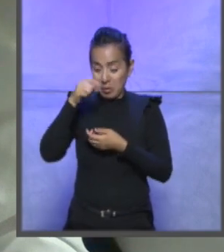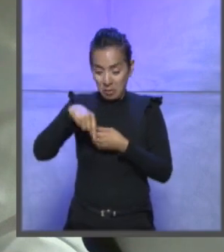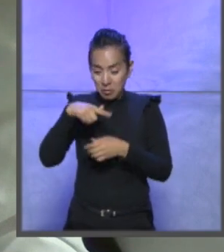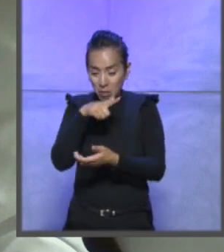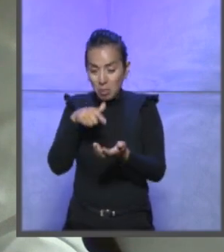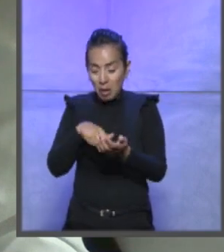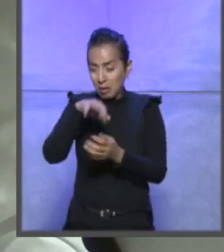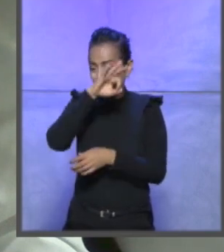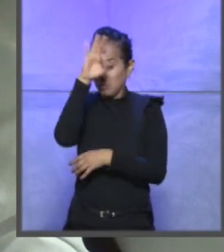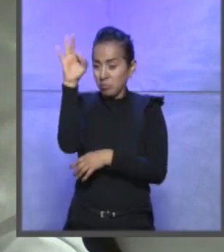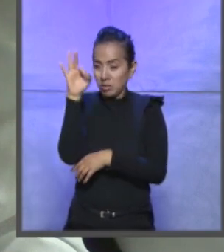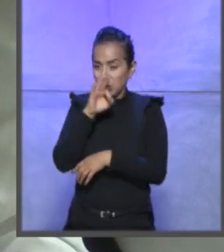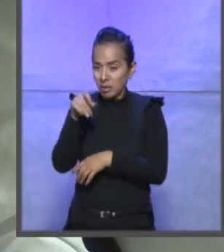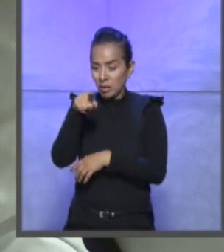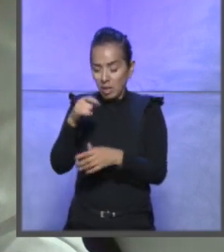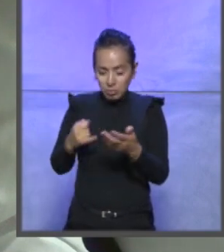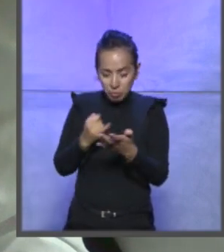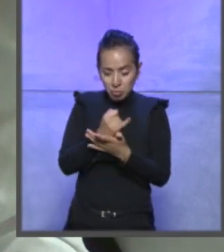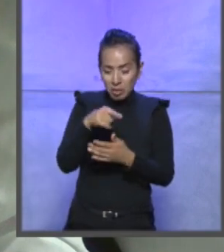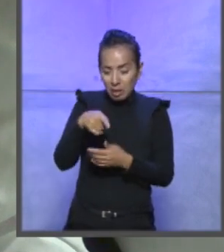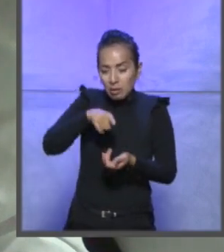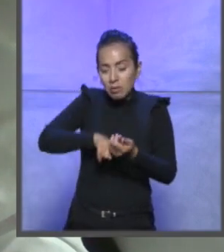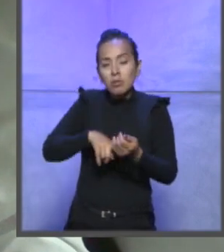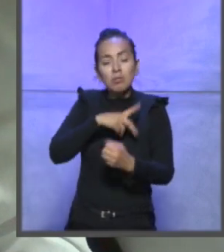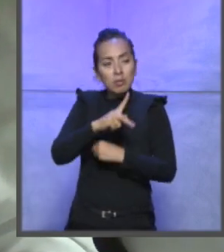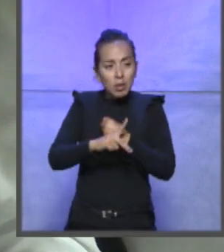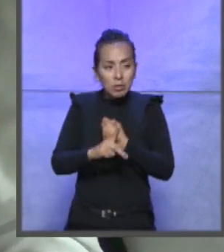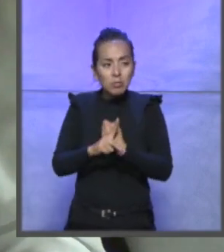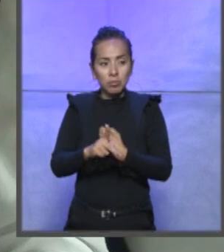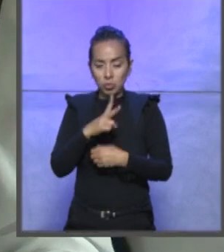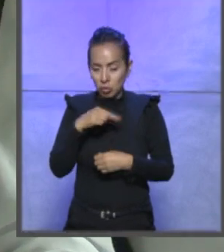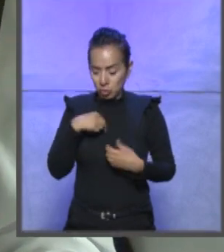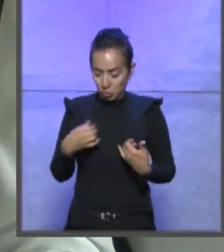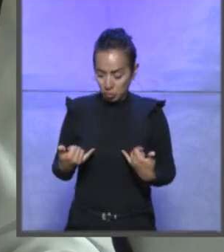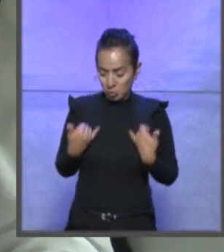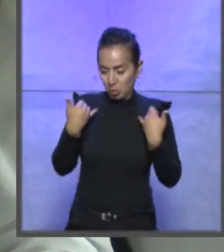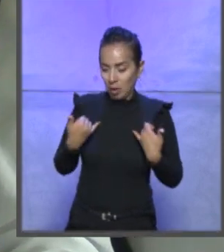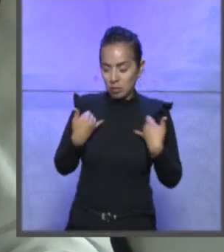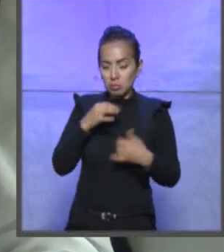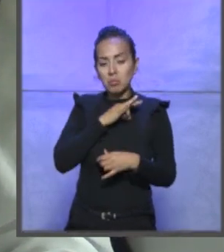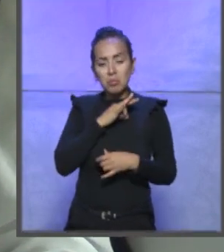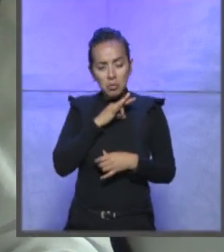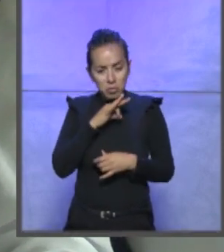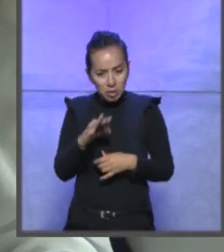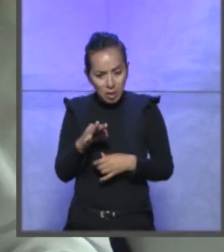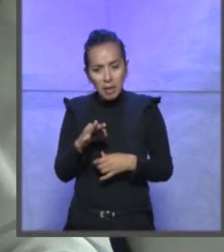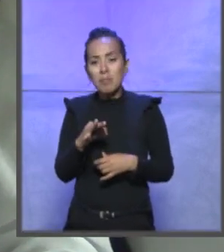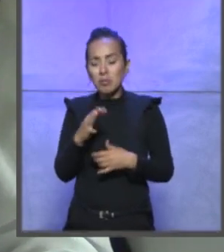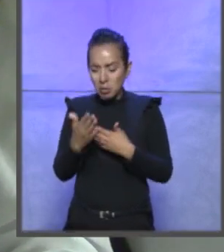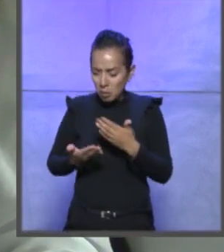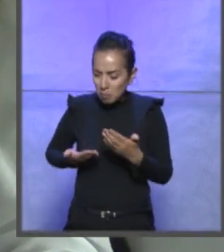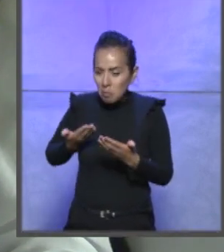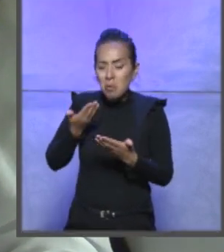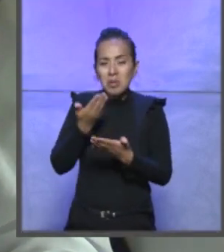este porcentaje en la toma de decisiones en nuestro país, nosotros como jóvenes podemos dar